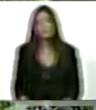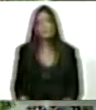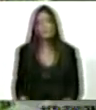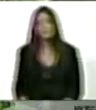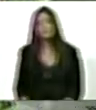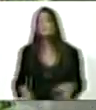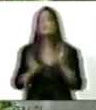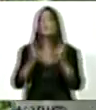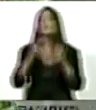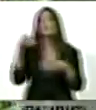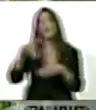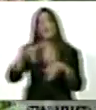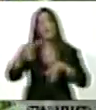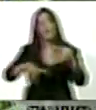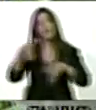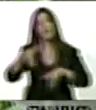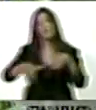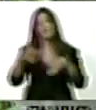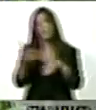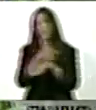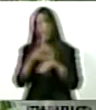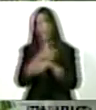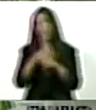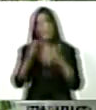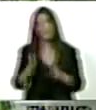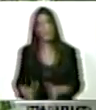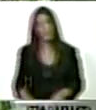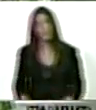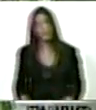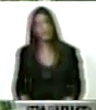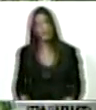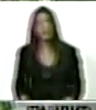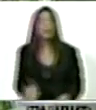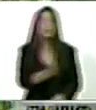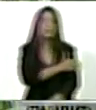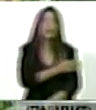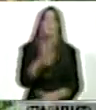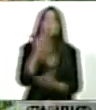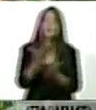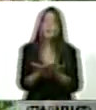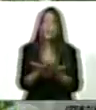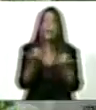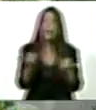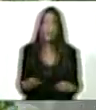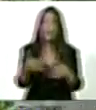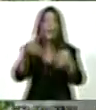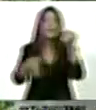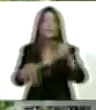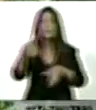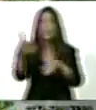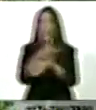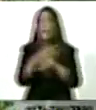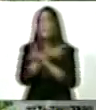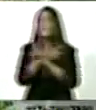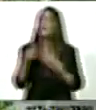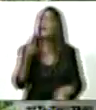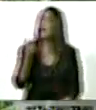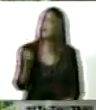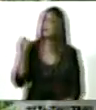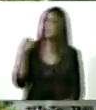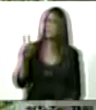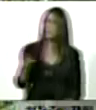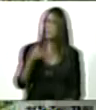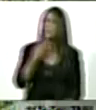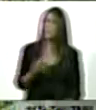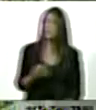tema de las elecciones de gobernadores. Bueno, la oposición ha pedido que se lleven a cabo las elecciones de gobernadores. Usted dijo en el día de ayer